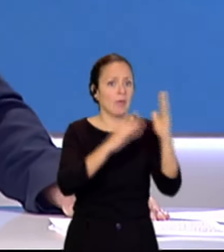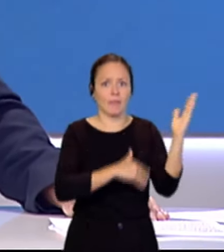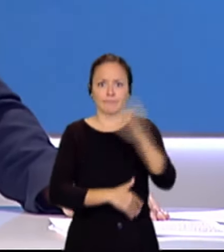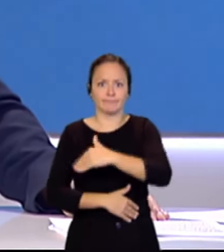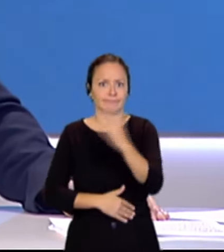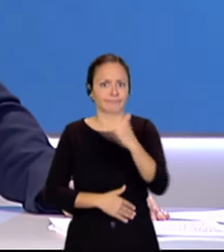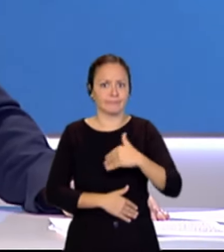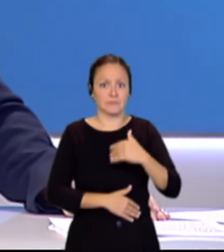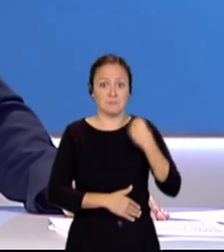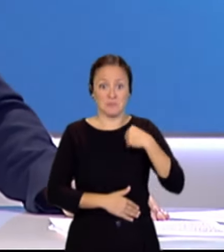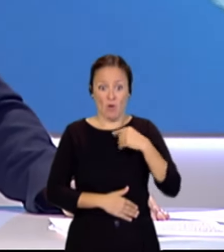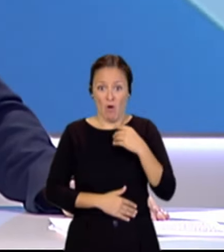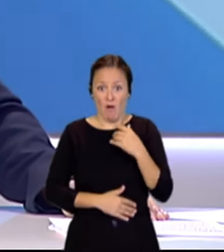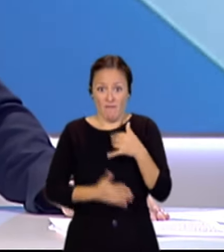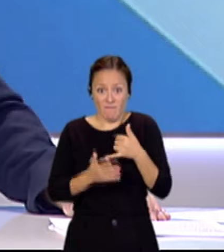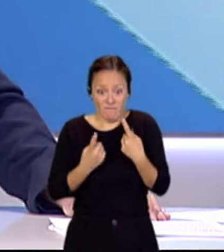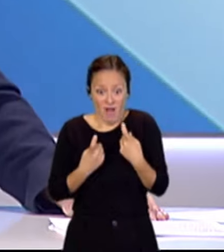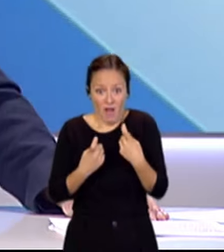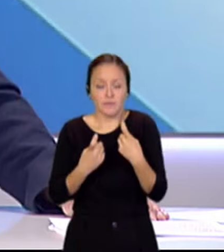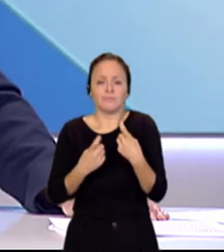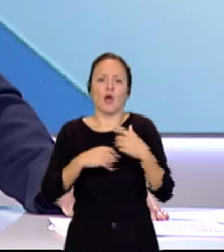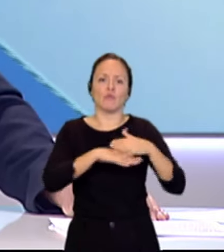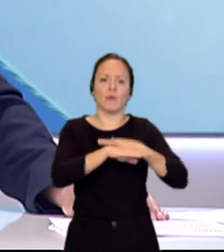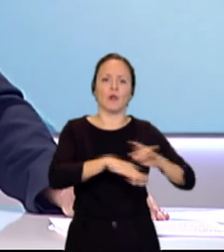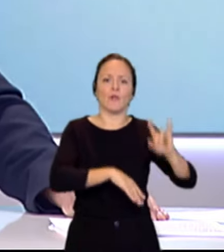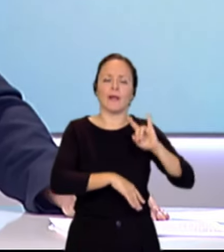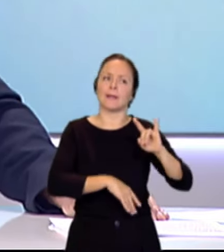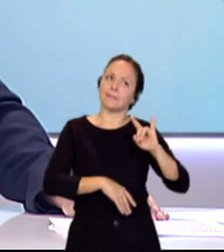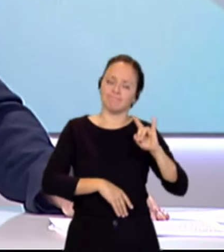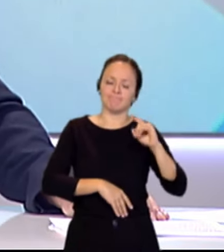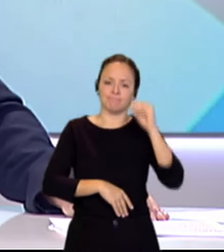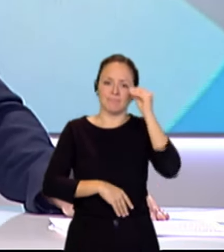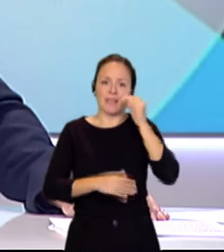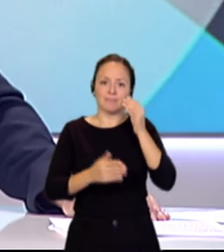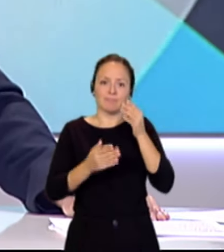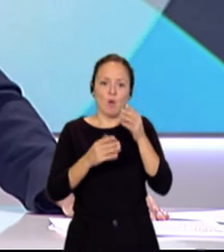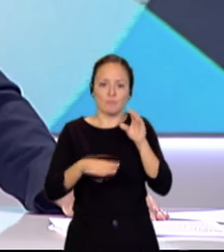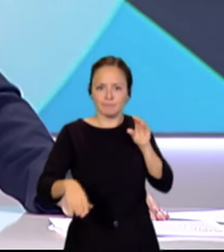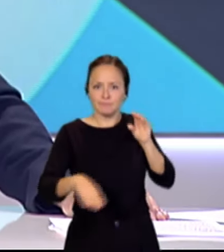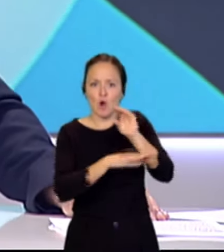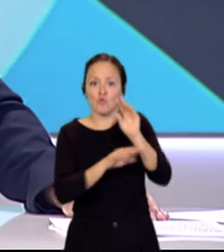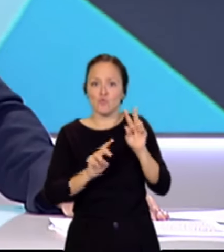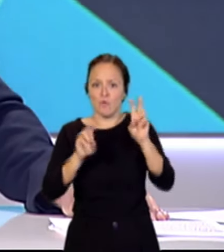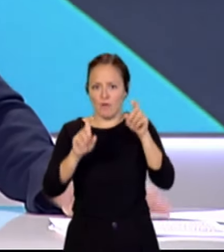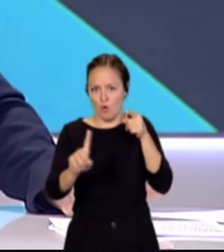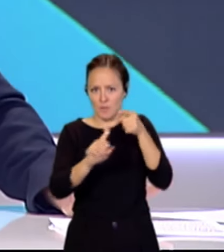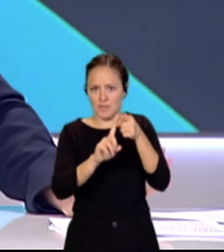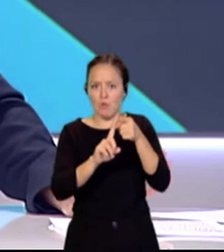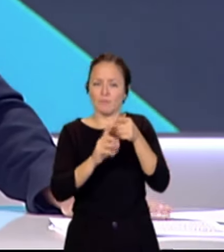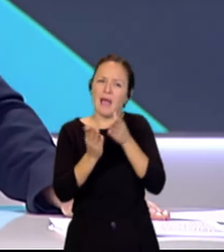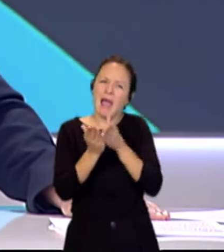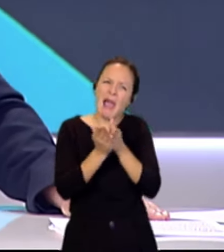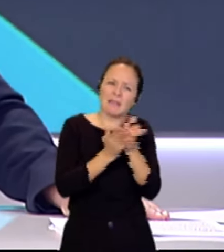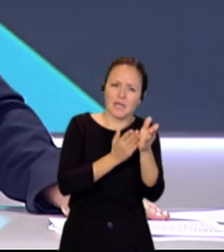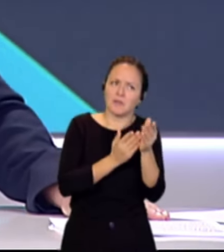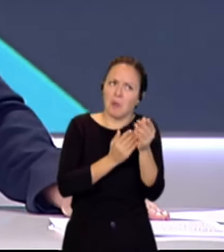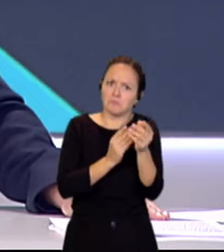paliar esta escasez el gobierno regional lanza una nueva línea de ayudas para fomentar una alternativa ciertamente